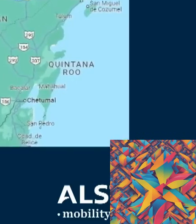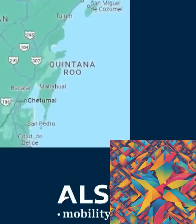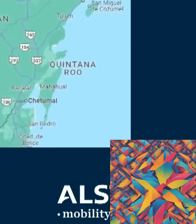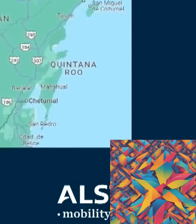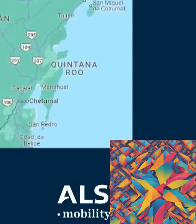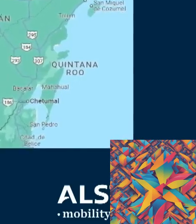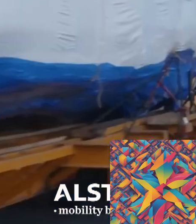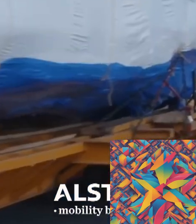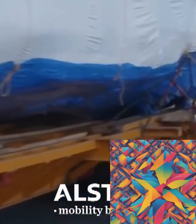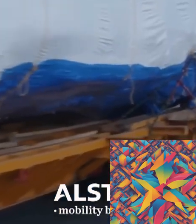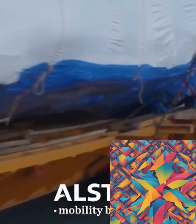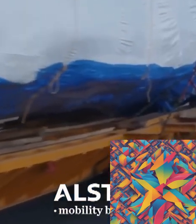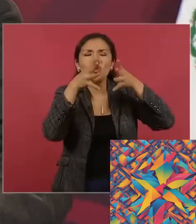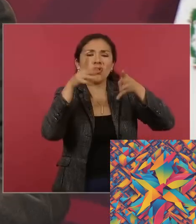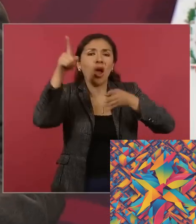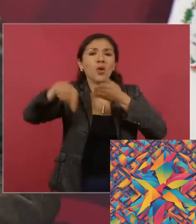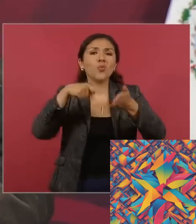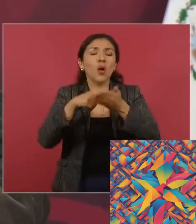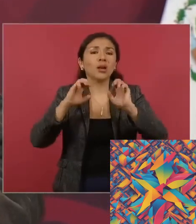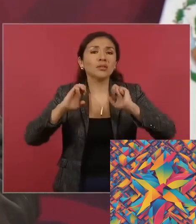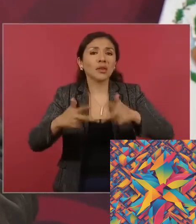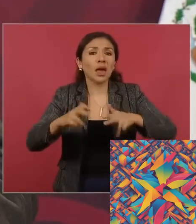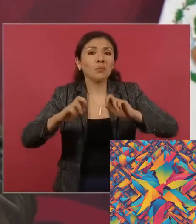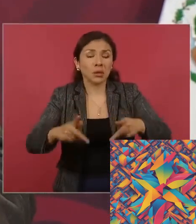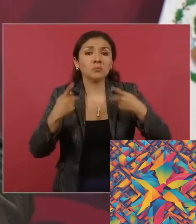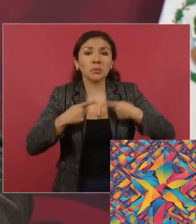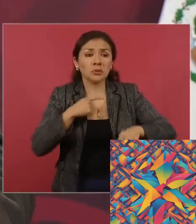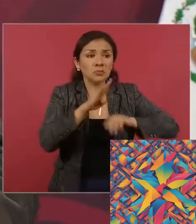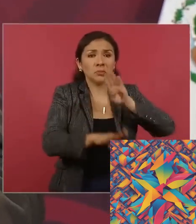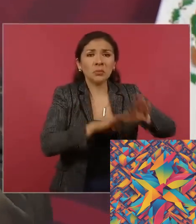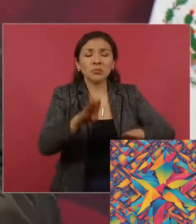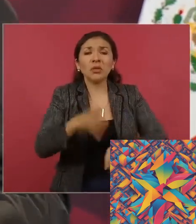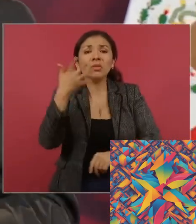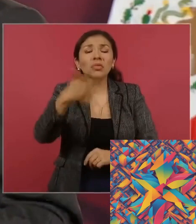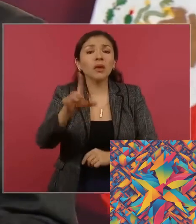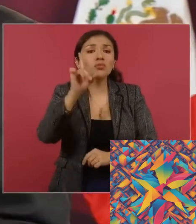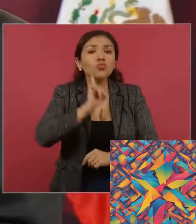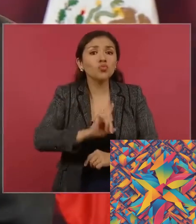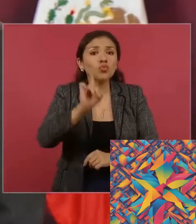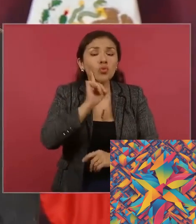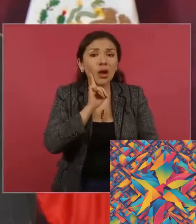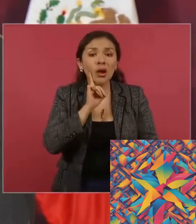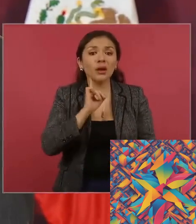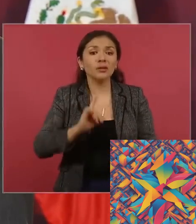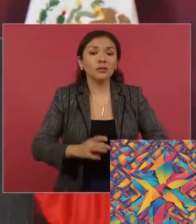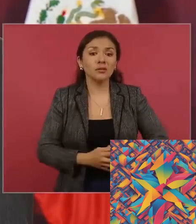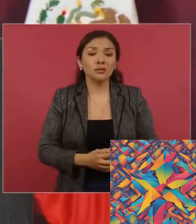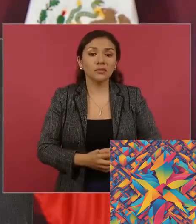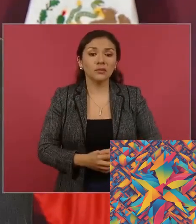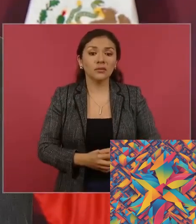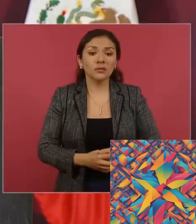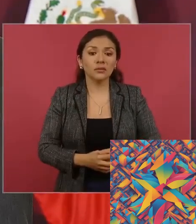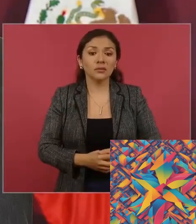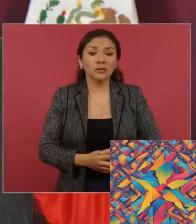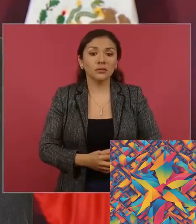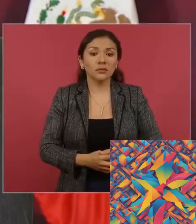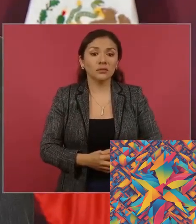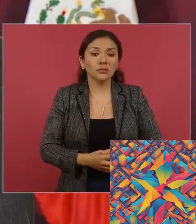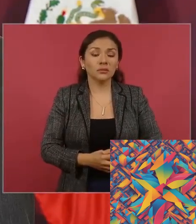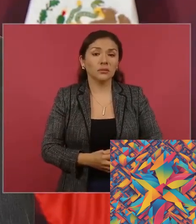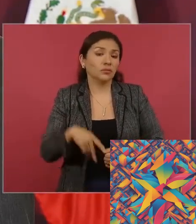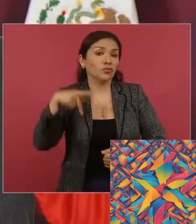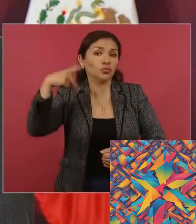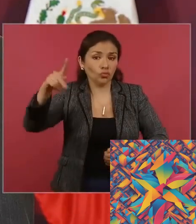En lugar de centrarse en la controversia, es importante destacar la pasión y el amor de Adams por la Fórmula 1. Su experiencia